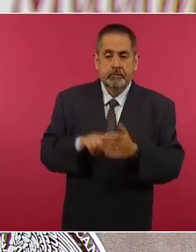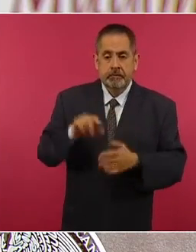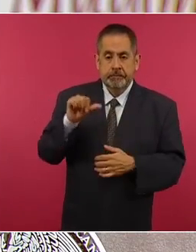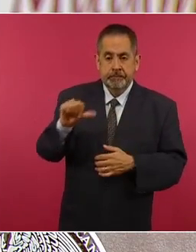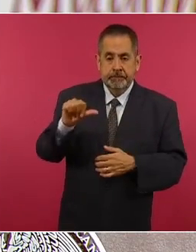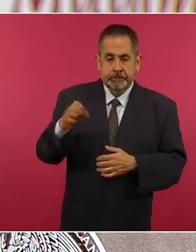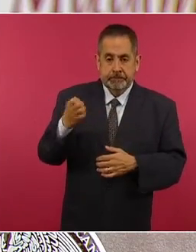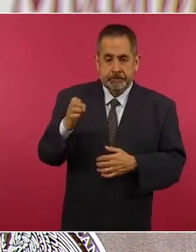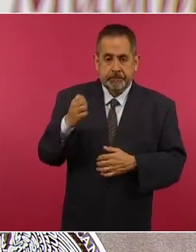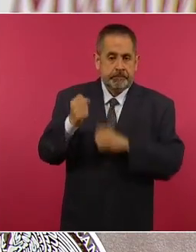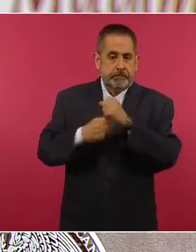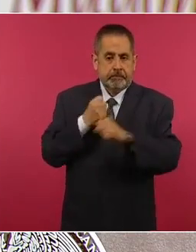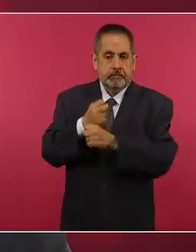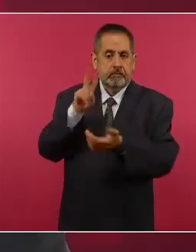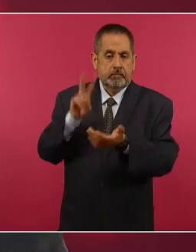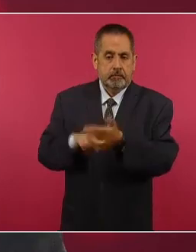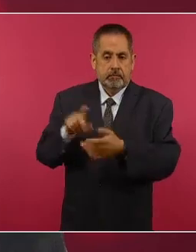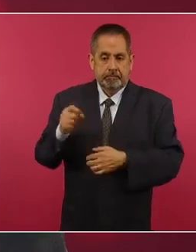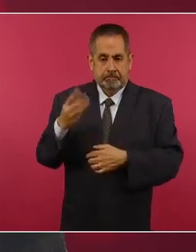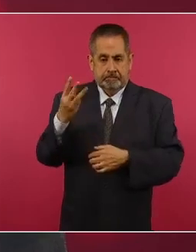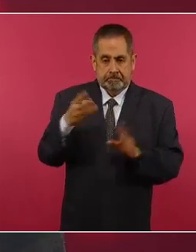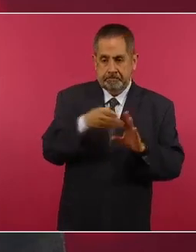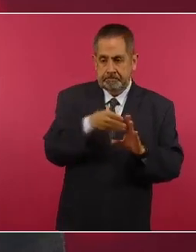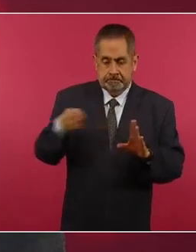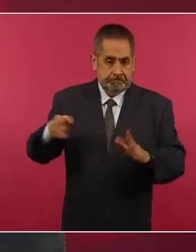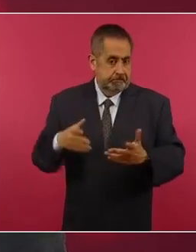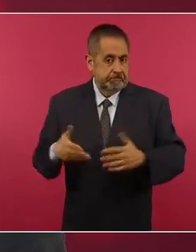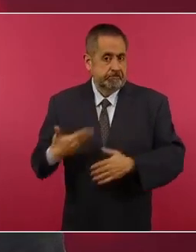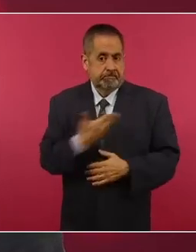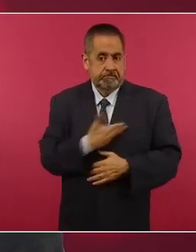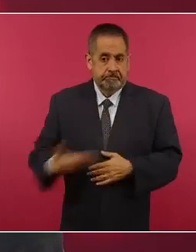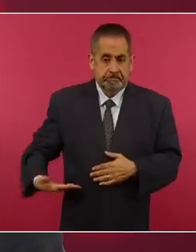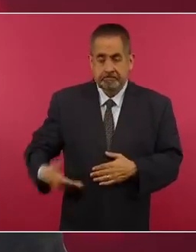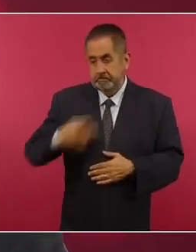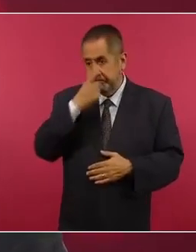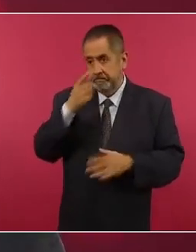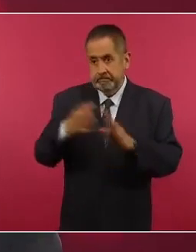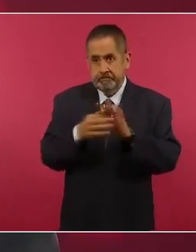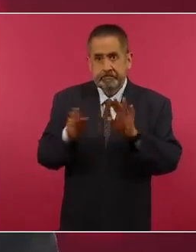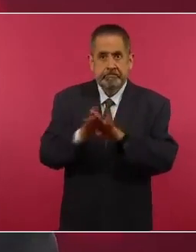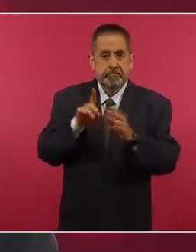de enero del 2023. Como el presidente ha mencionado, no es un ejercicio